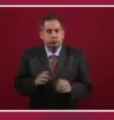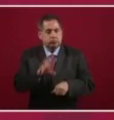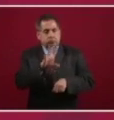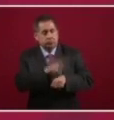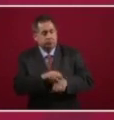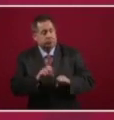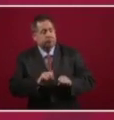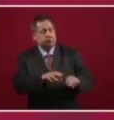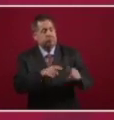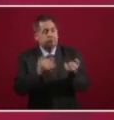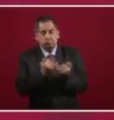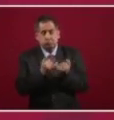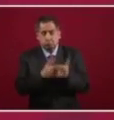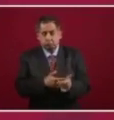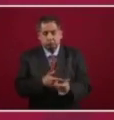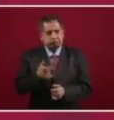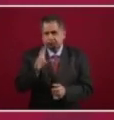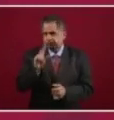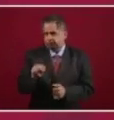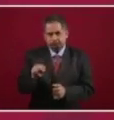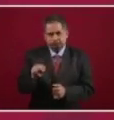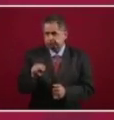permitiendo